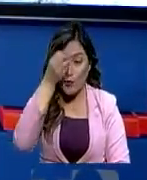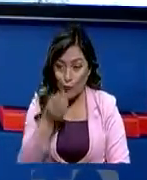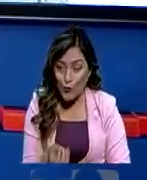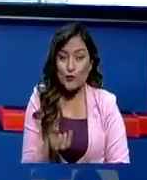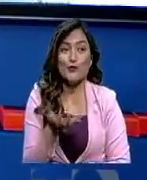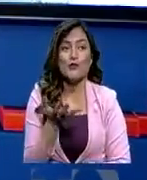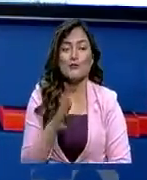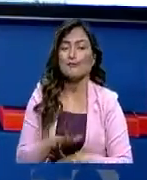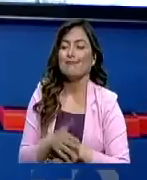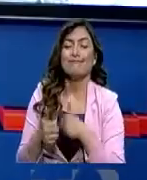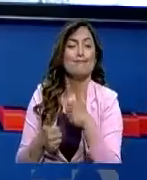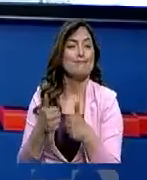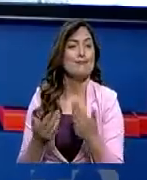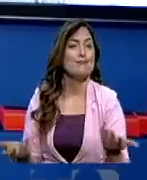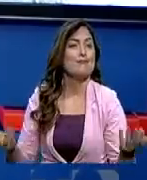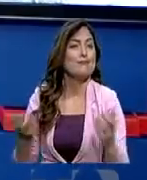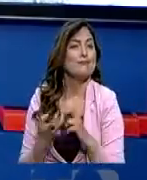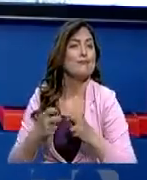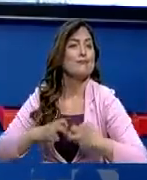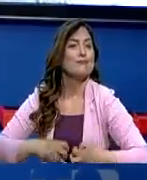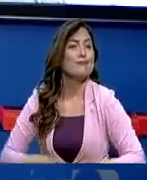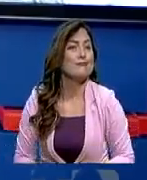razones de este inconveniente.